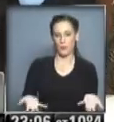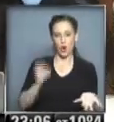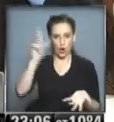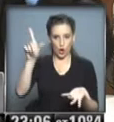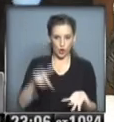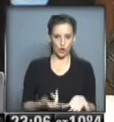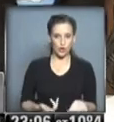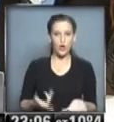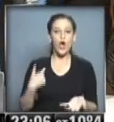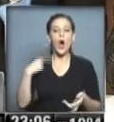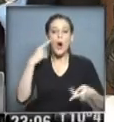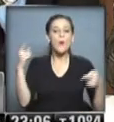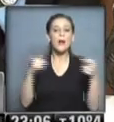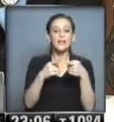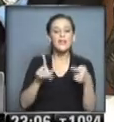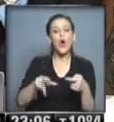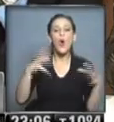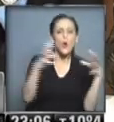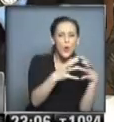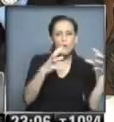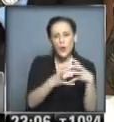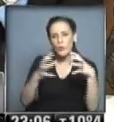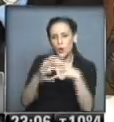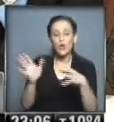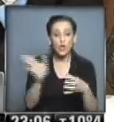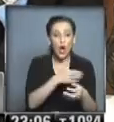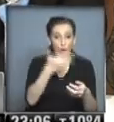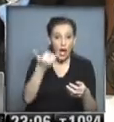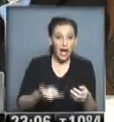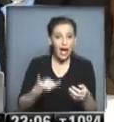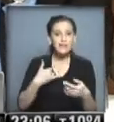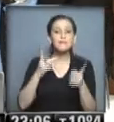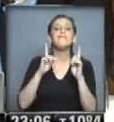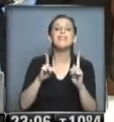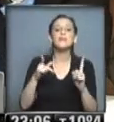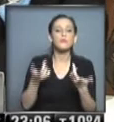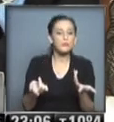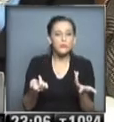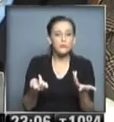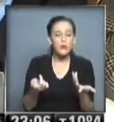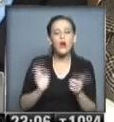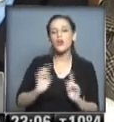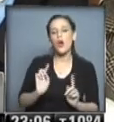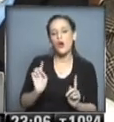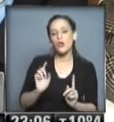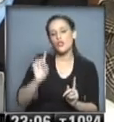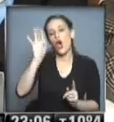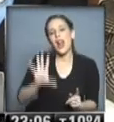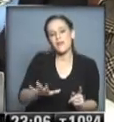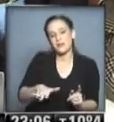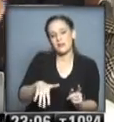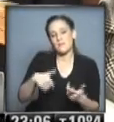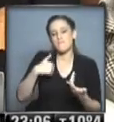qué son los objetivos también de los otros partidos con los cuales estamos conformando desde espacio común que no solo se propone